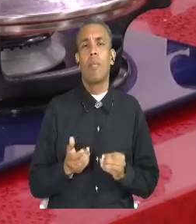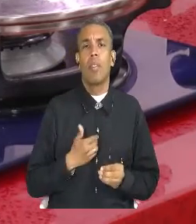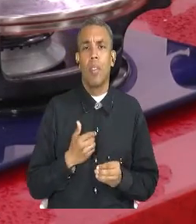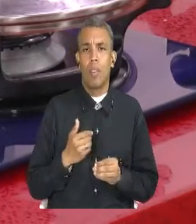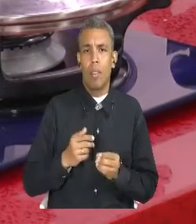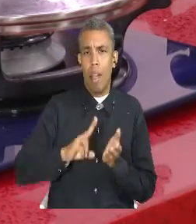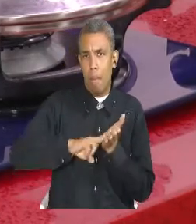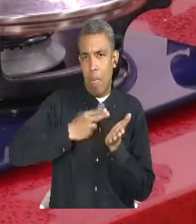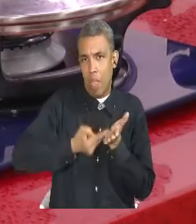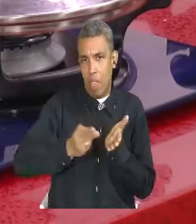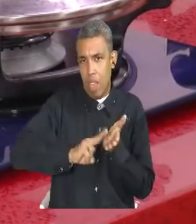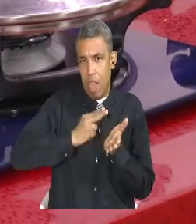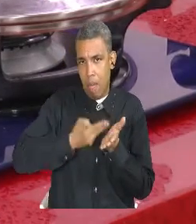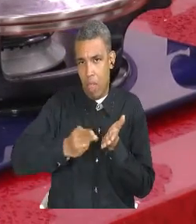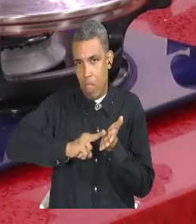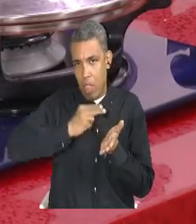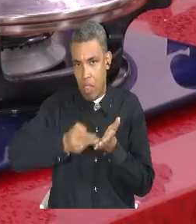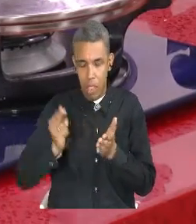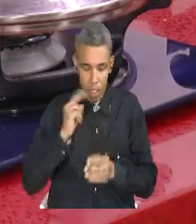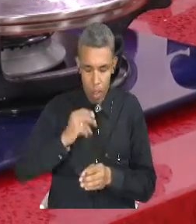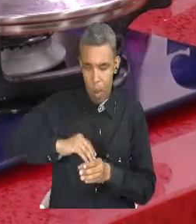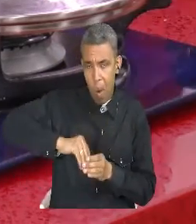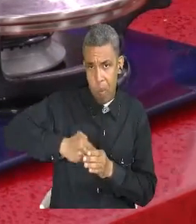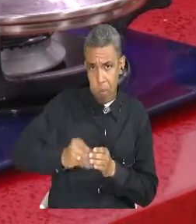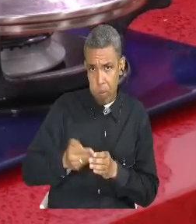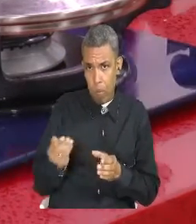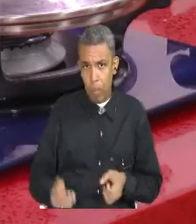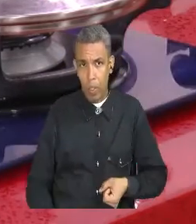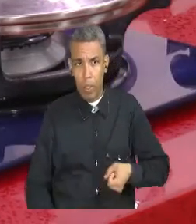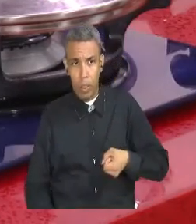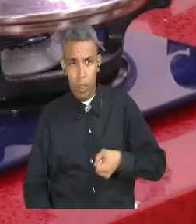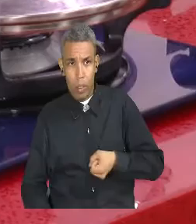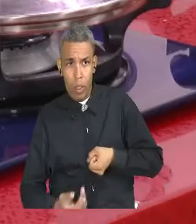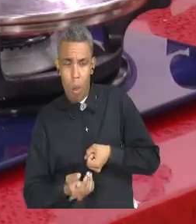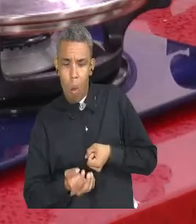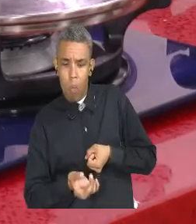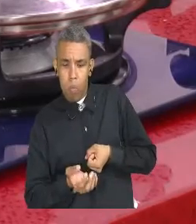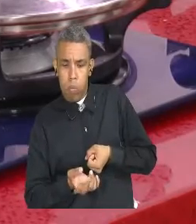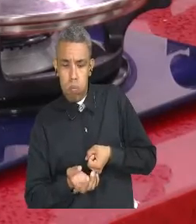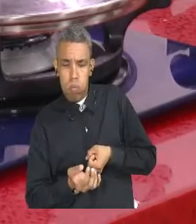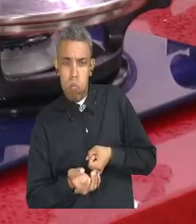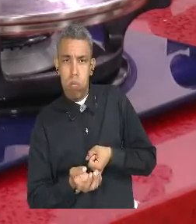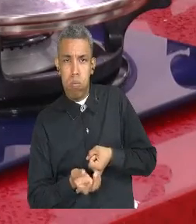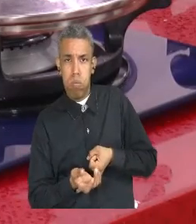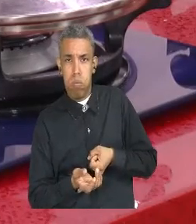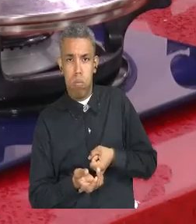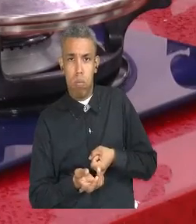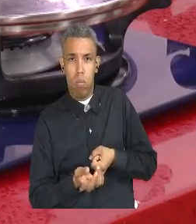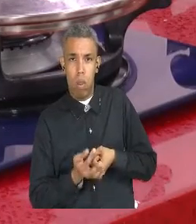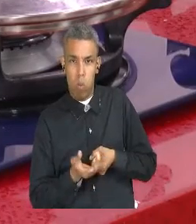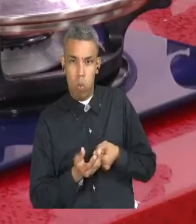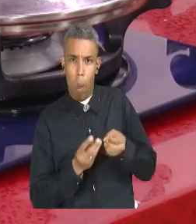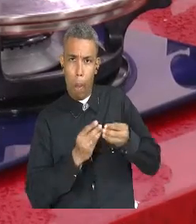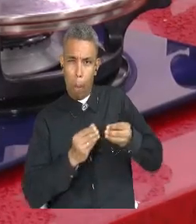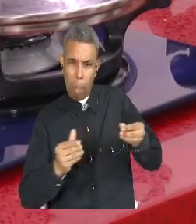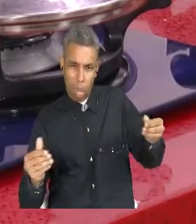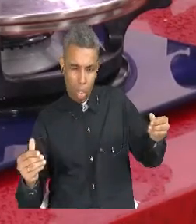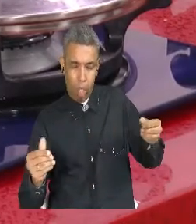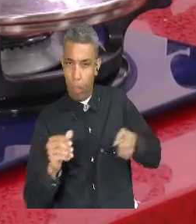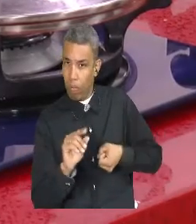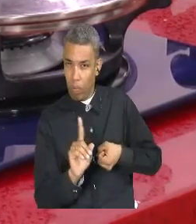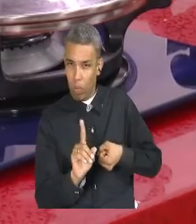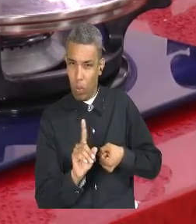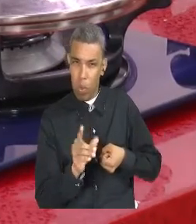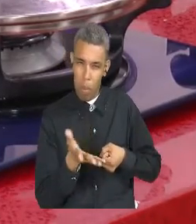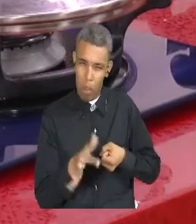La podemos hacer en el microondas o... ¿sí? Sí. No la vamos a dejar hervir porque se nos va a separar. Son como las 3 cucharaditas de mantequilla. Exactamente.